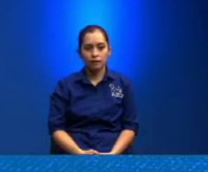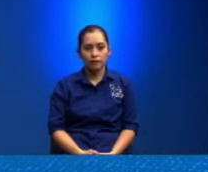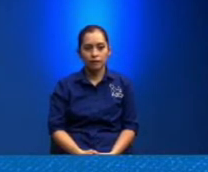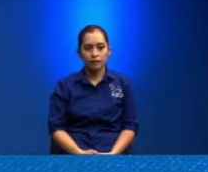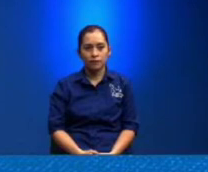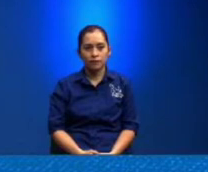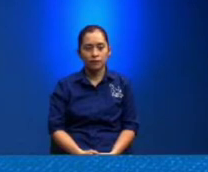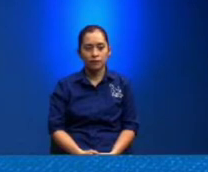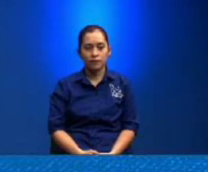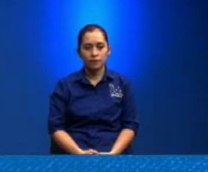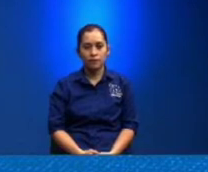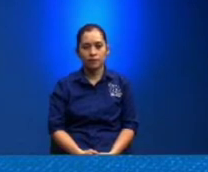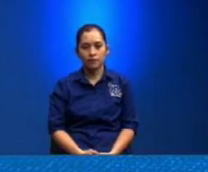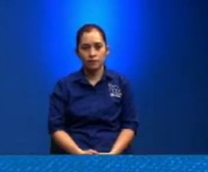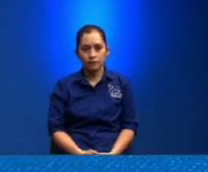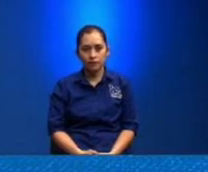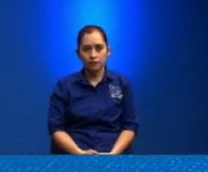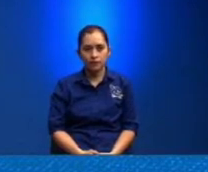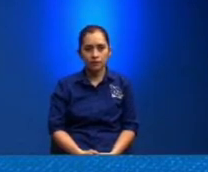aquí estarán